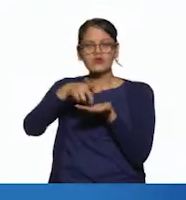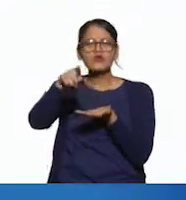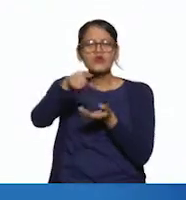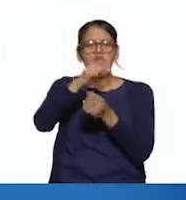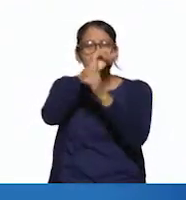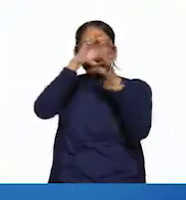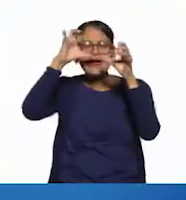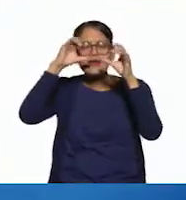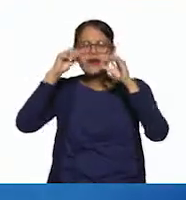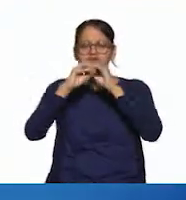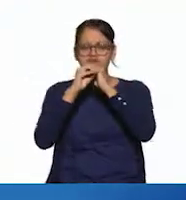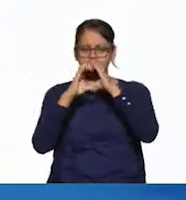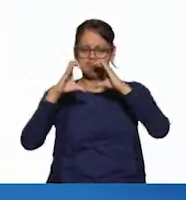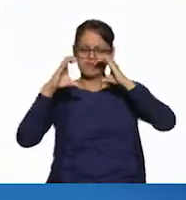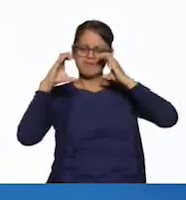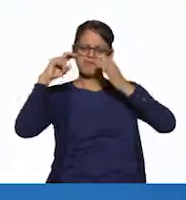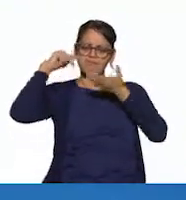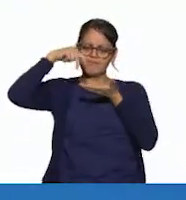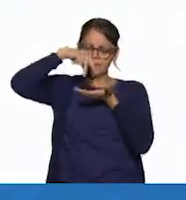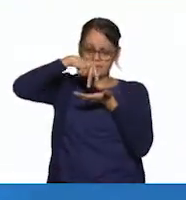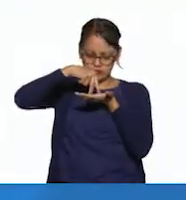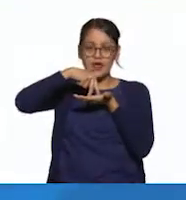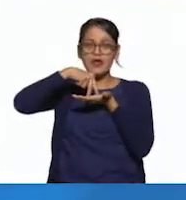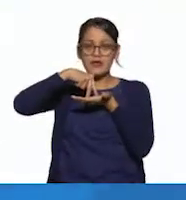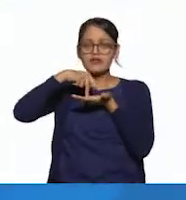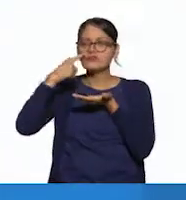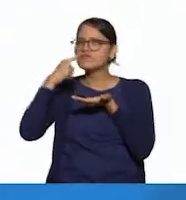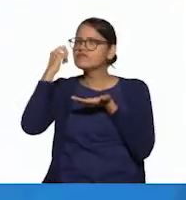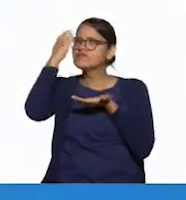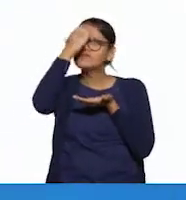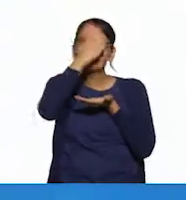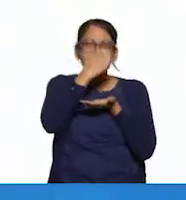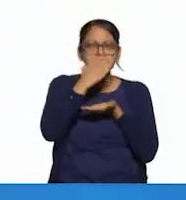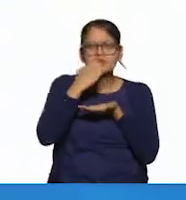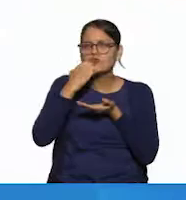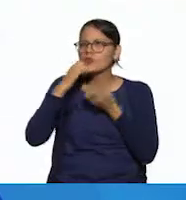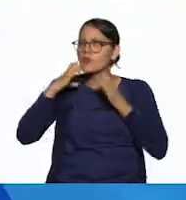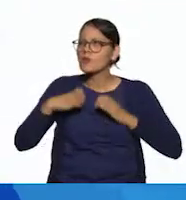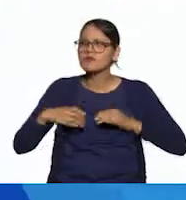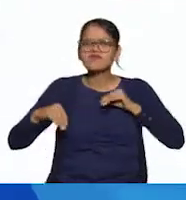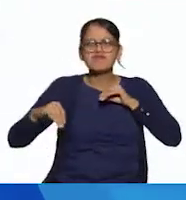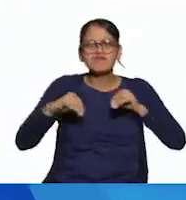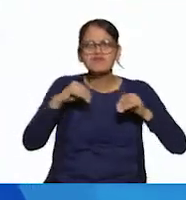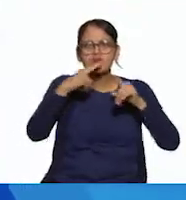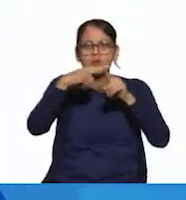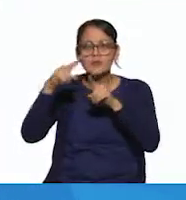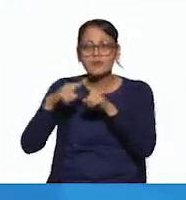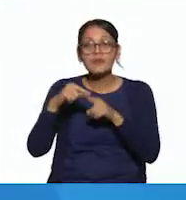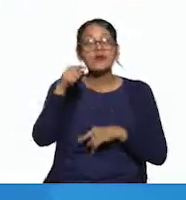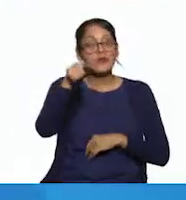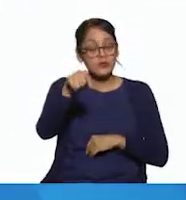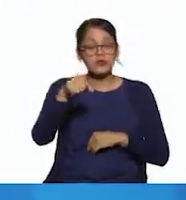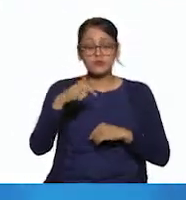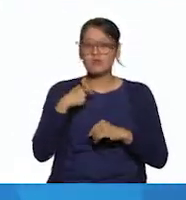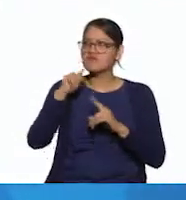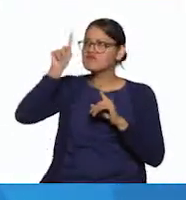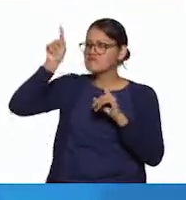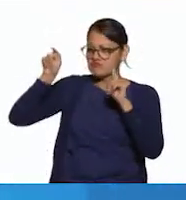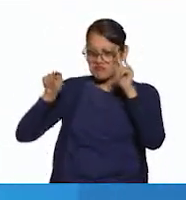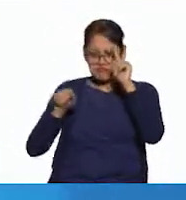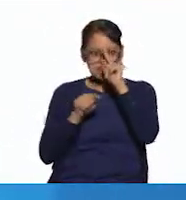tú ocupas y dentro de la cual puedes explorar y experimentar diferentes movimientos, tocando cualquiera de sus